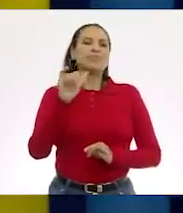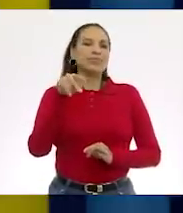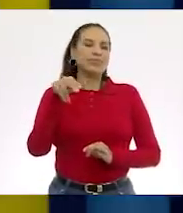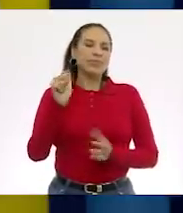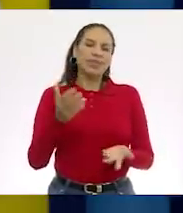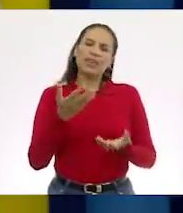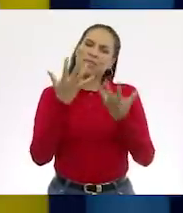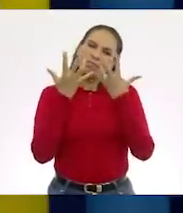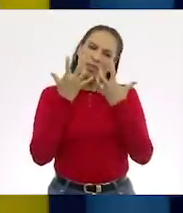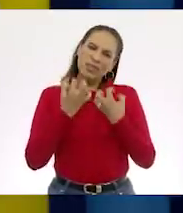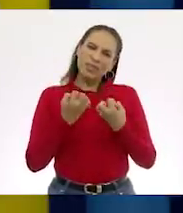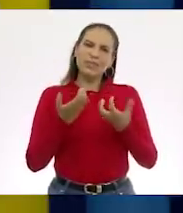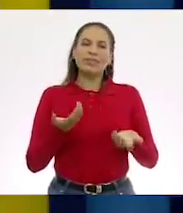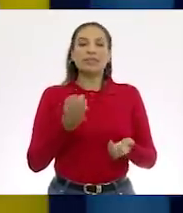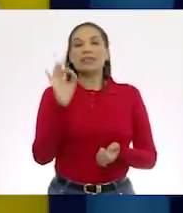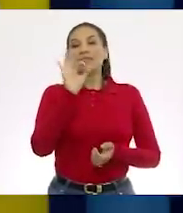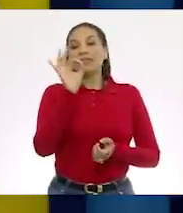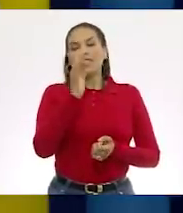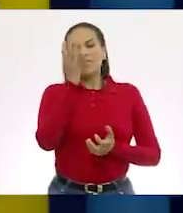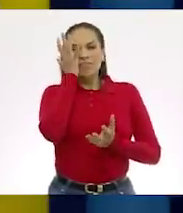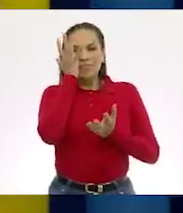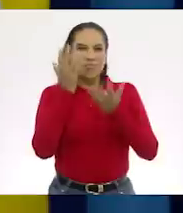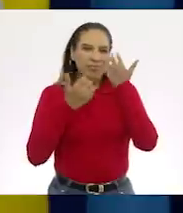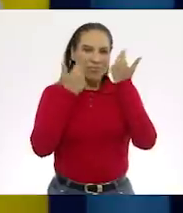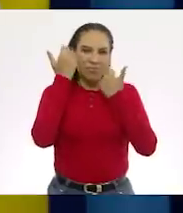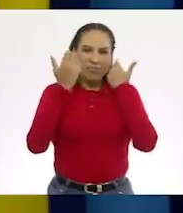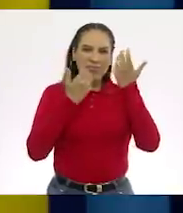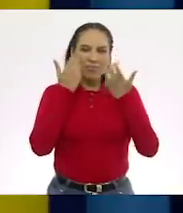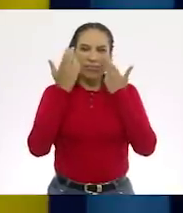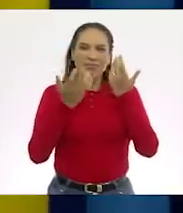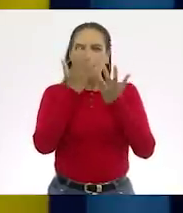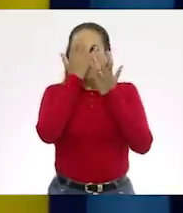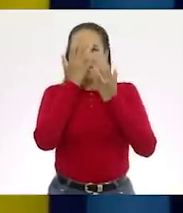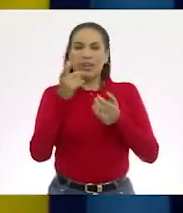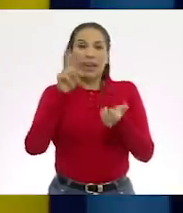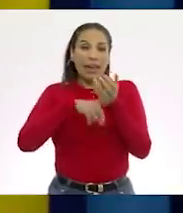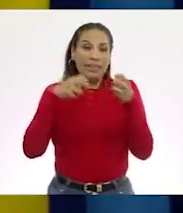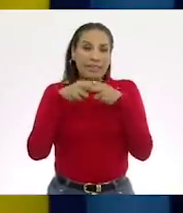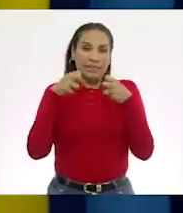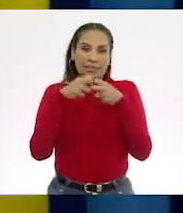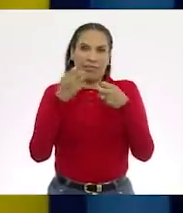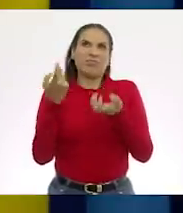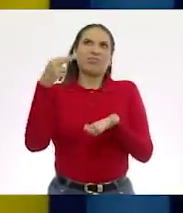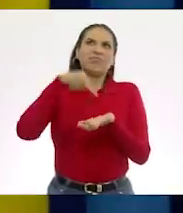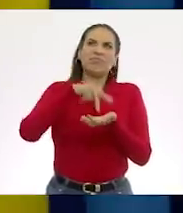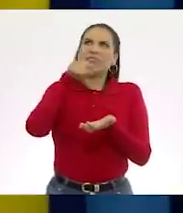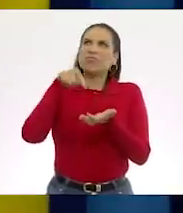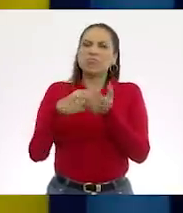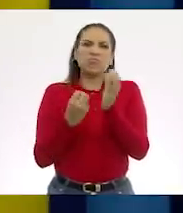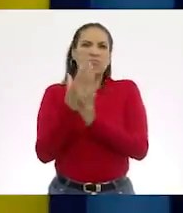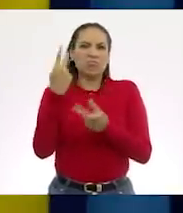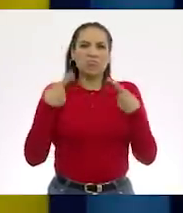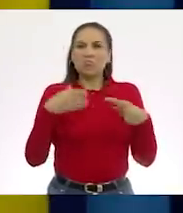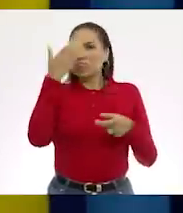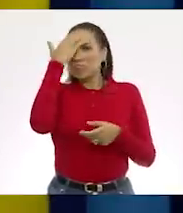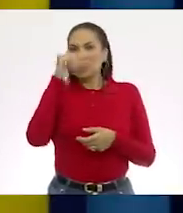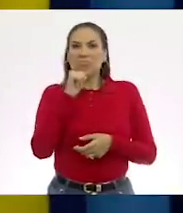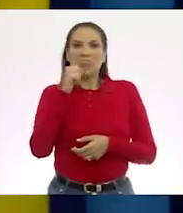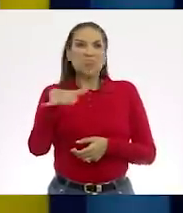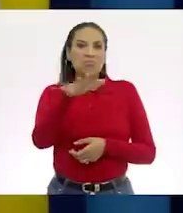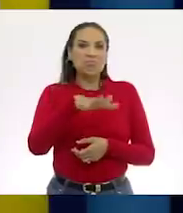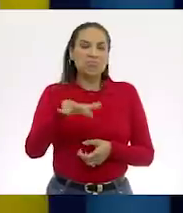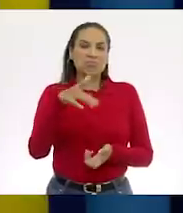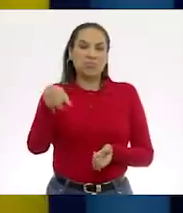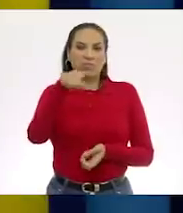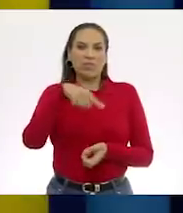Pues muy triste, tal vez avergonzada. Ya de por sí estaba nerviosa al estar en un lugar nuevo con gente que no conoce